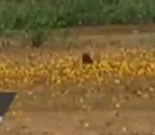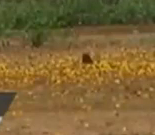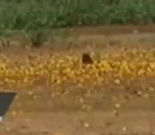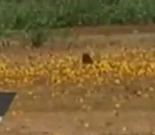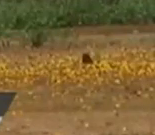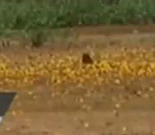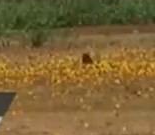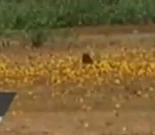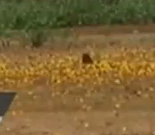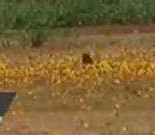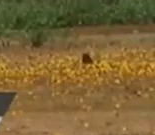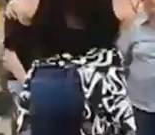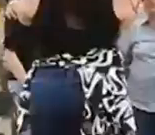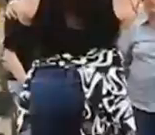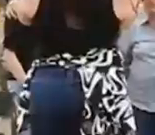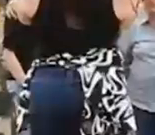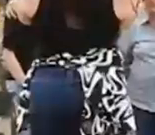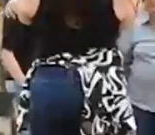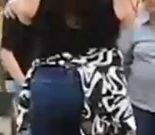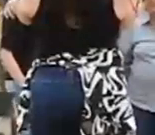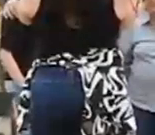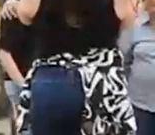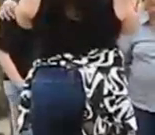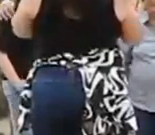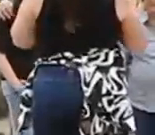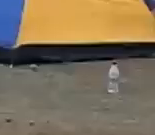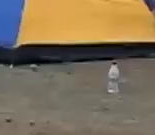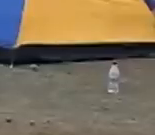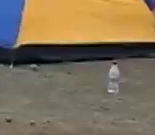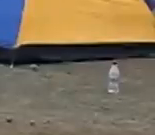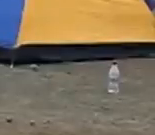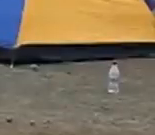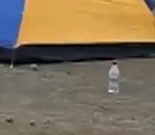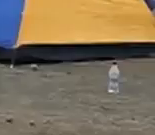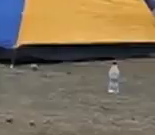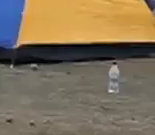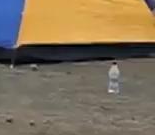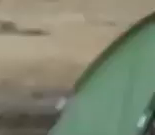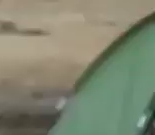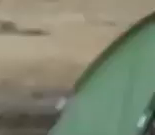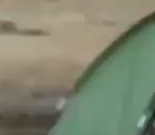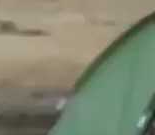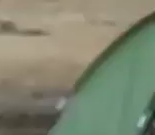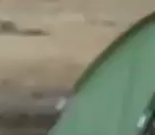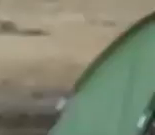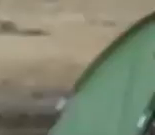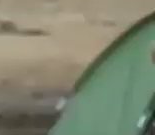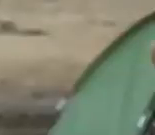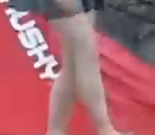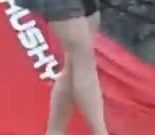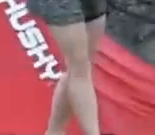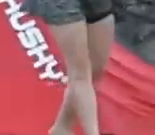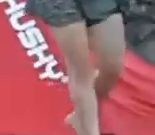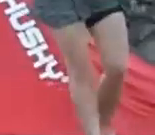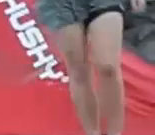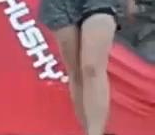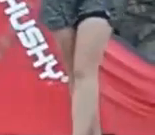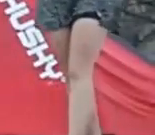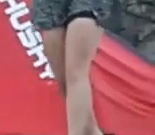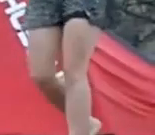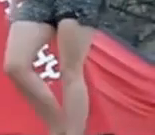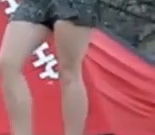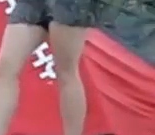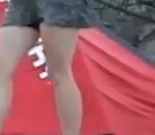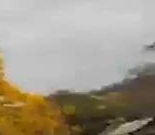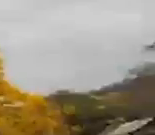de gente a disfrutar del florecimiento, y así mismo esperamos que vengan el próximo año más y muchos años